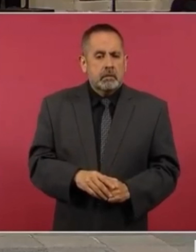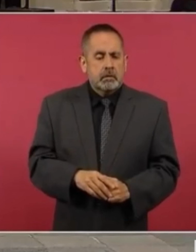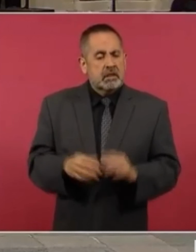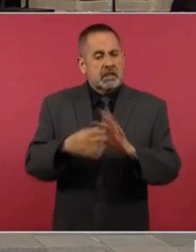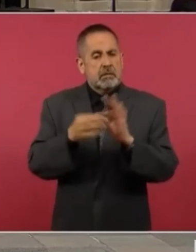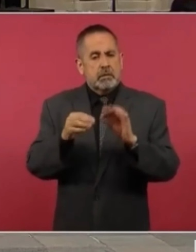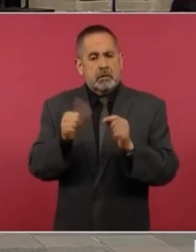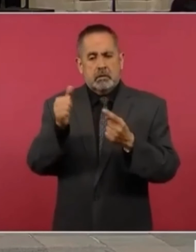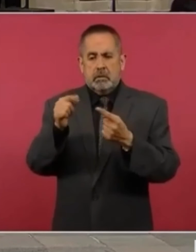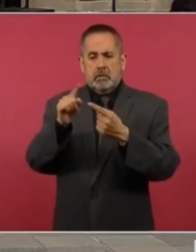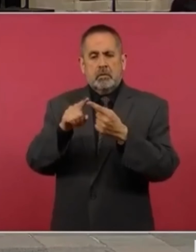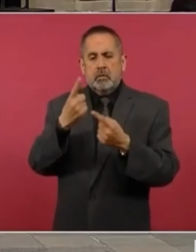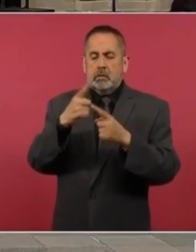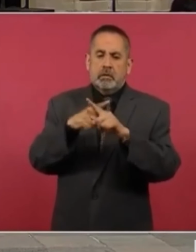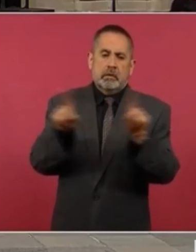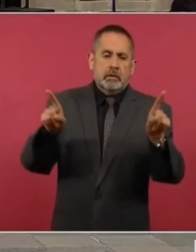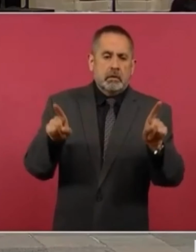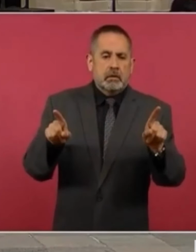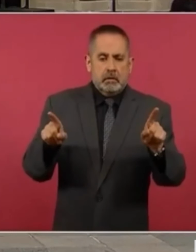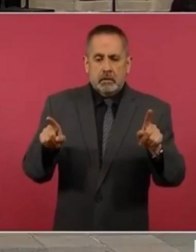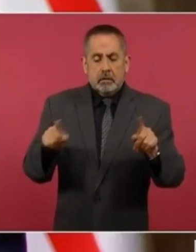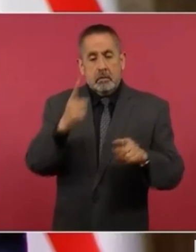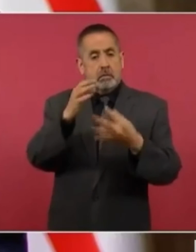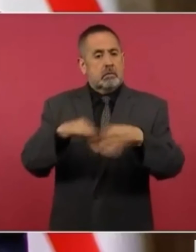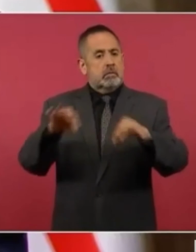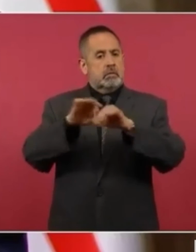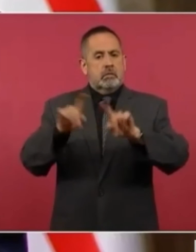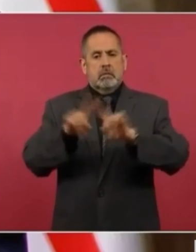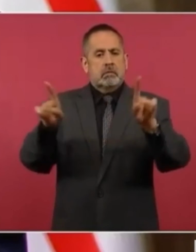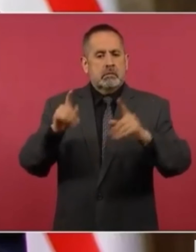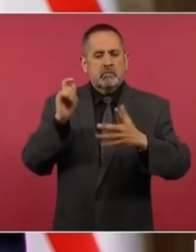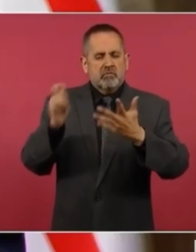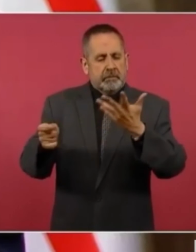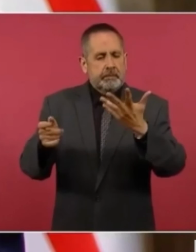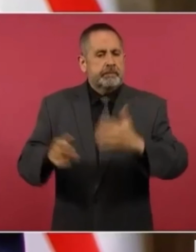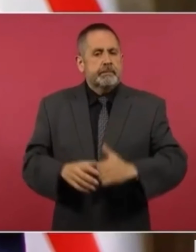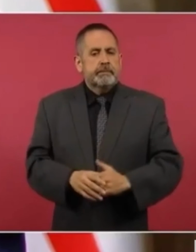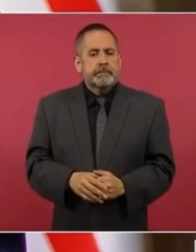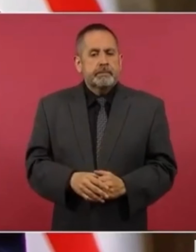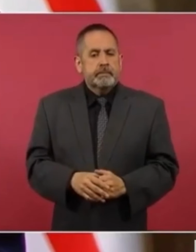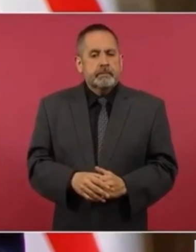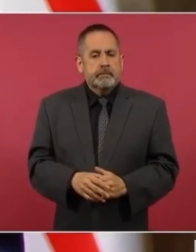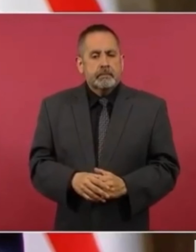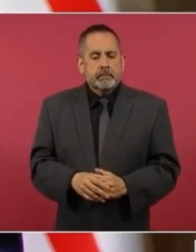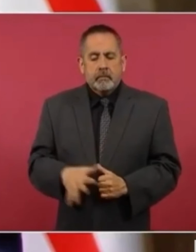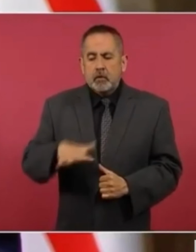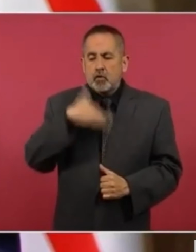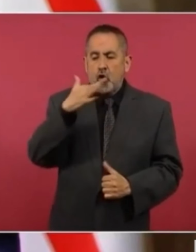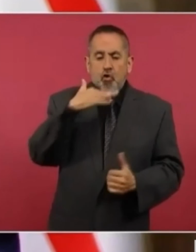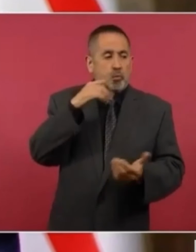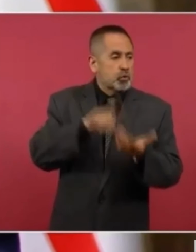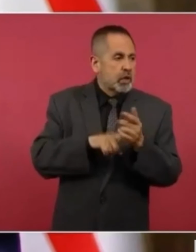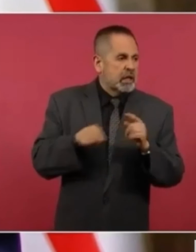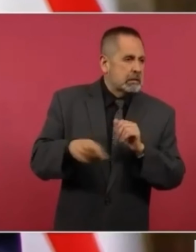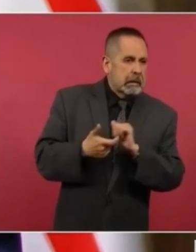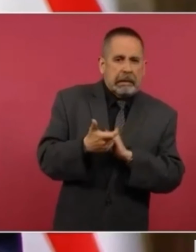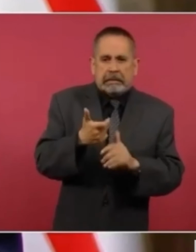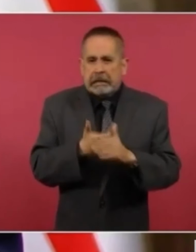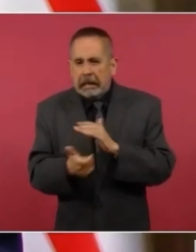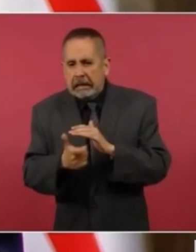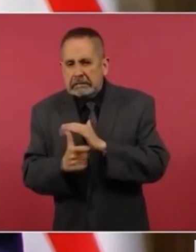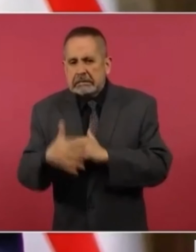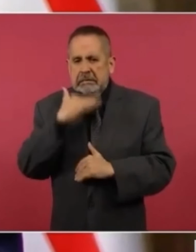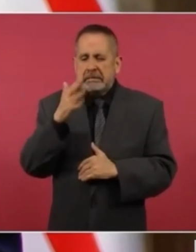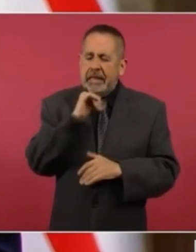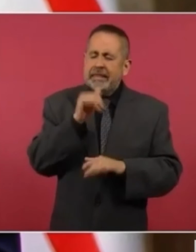subrayando otra diferencia importante. No hay corrupción